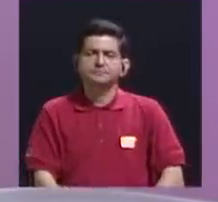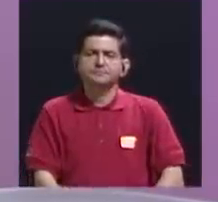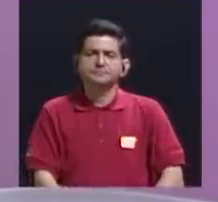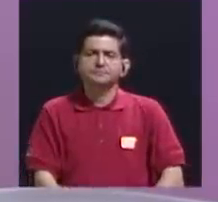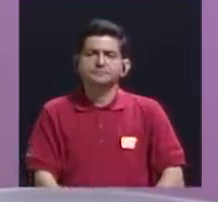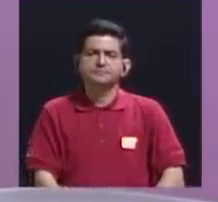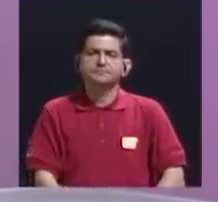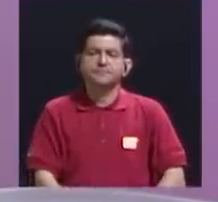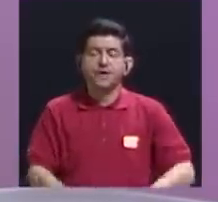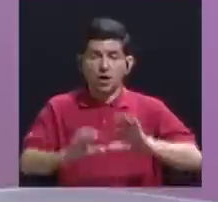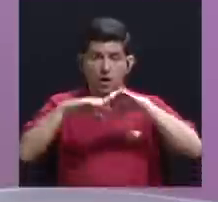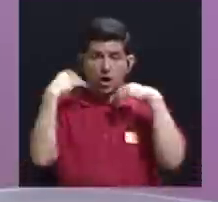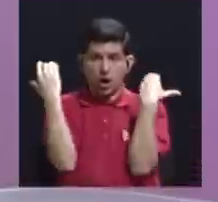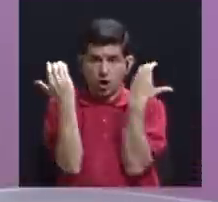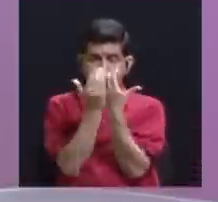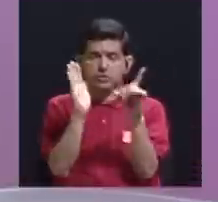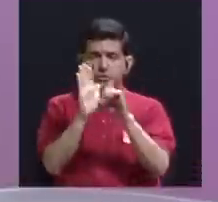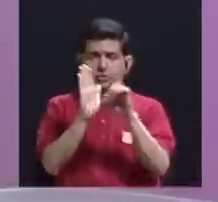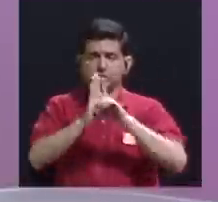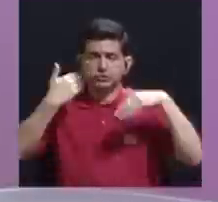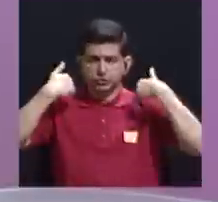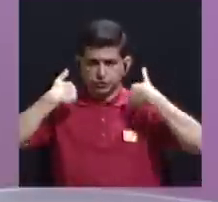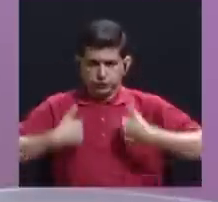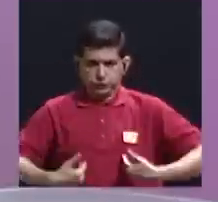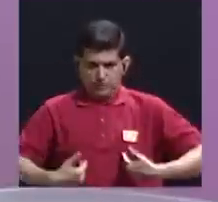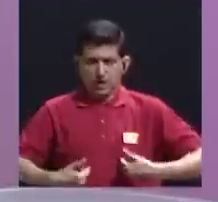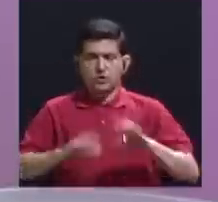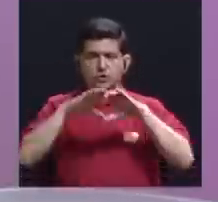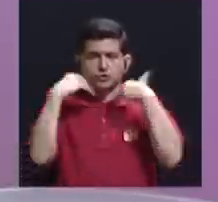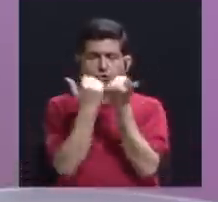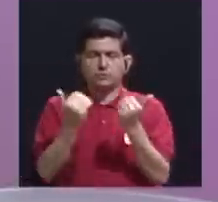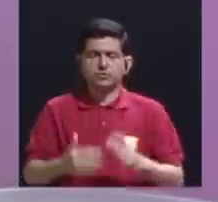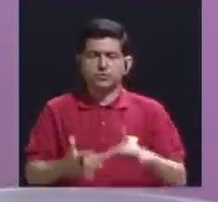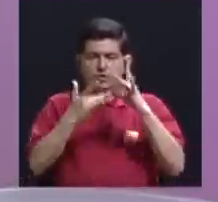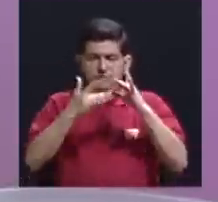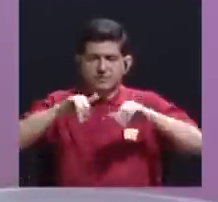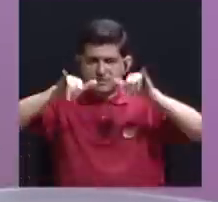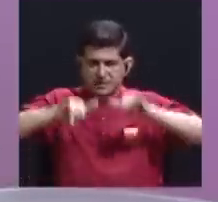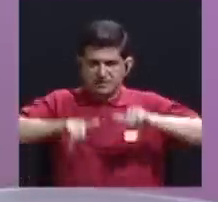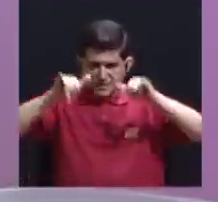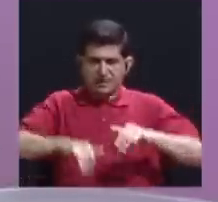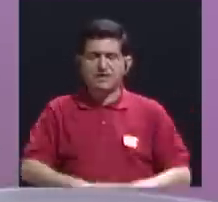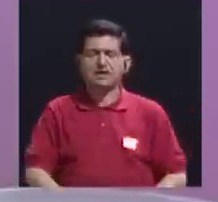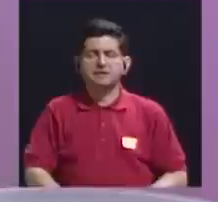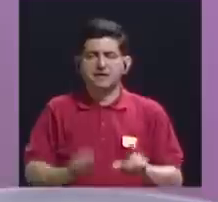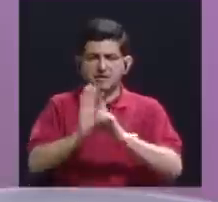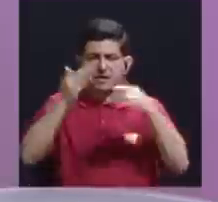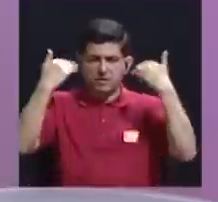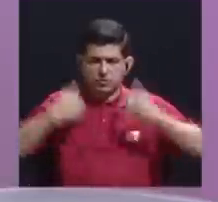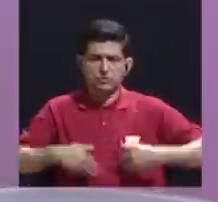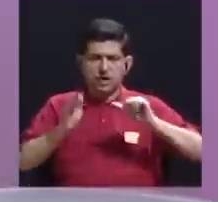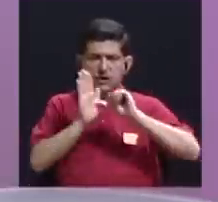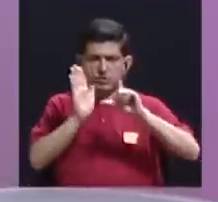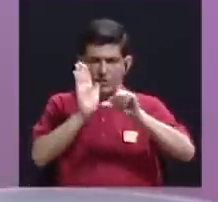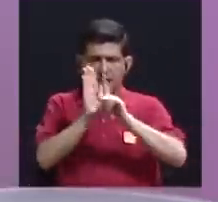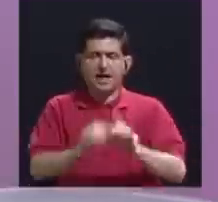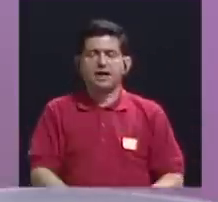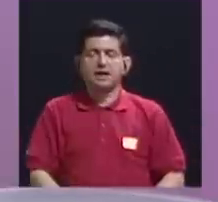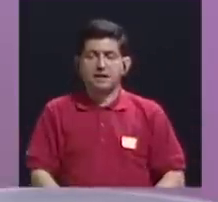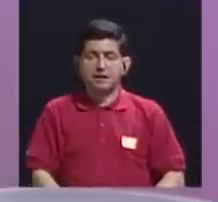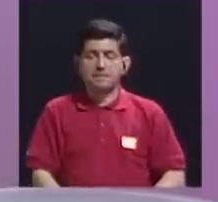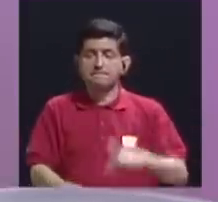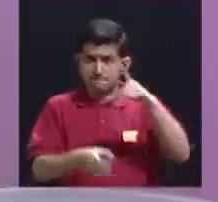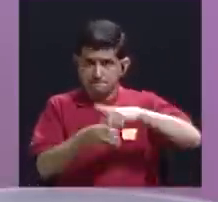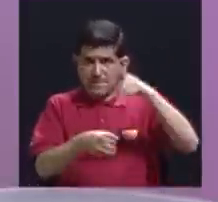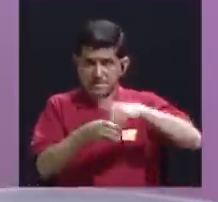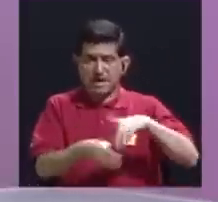en la comisión de derechos humanos la comisión especial permanente derechos humanos de la asamblea legislativa de la cual formamos parte